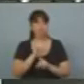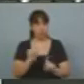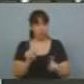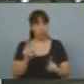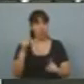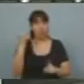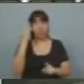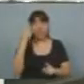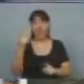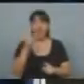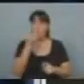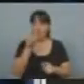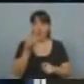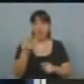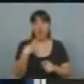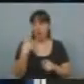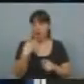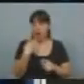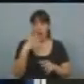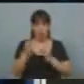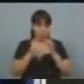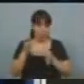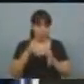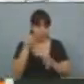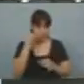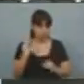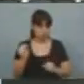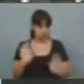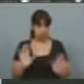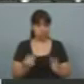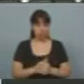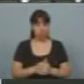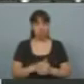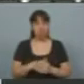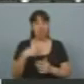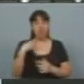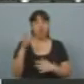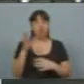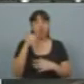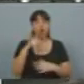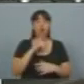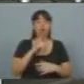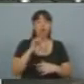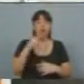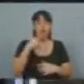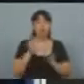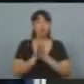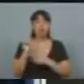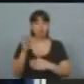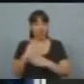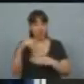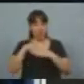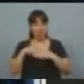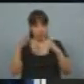porque con Florencia acabamos de hablar. Sí. Hablamos con él. Hablamos por teléfono, estaba en la casa, desayunando, así